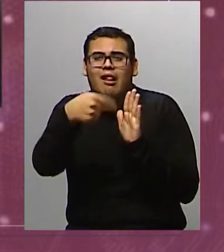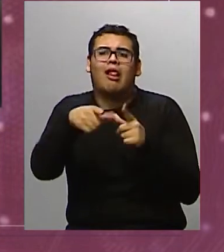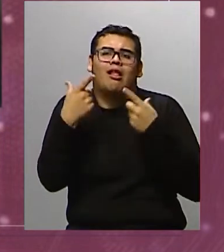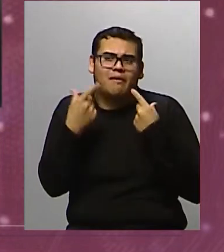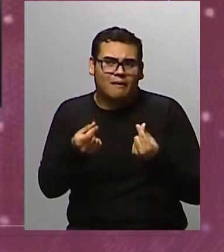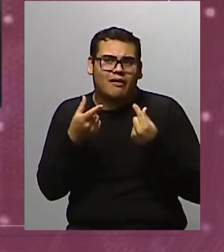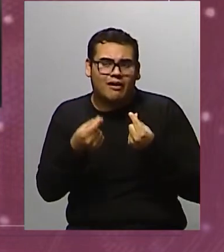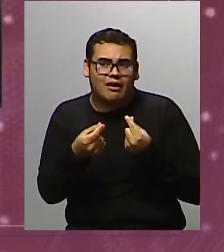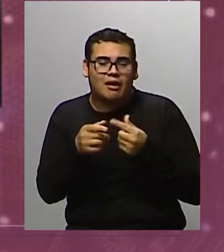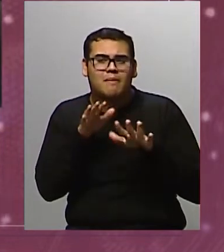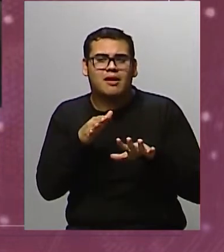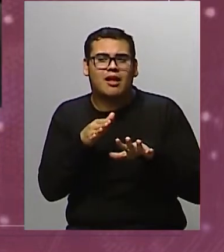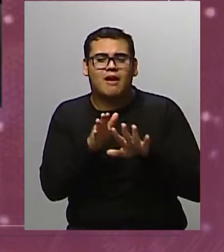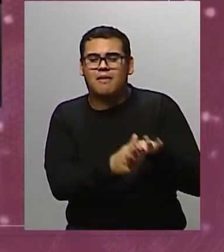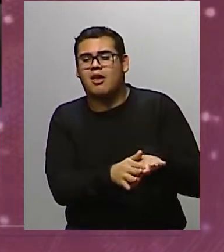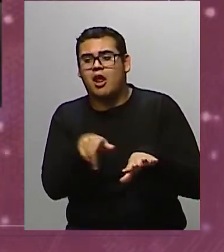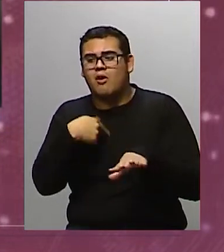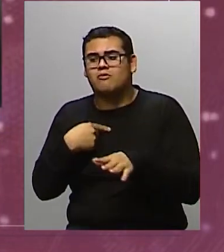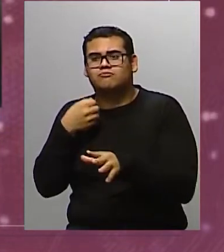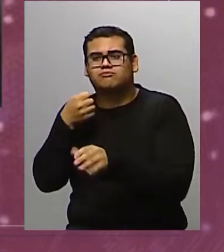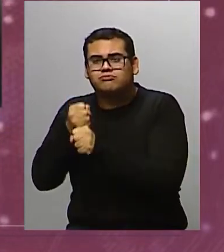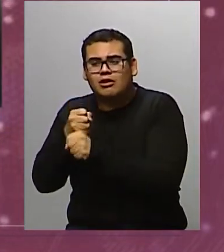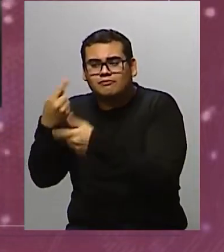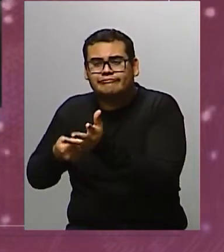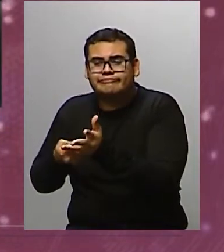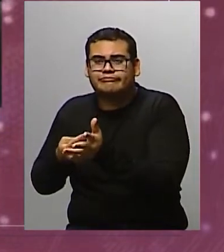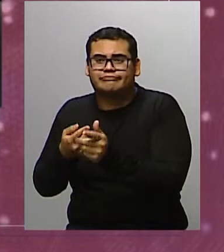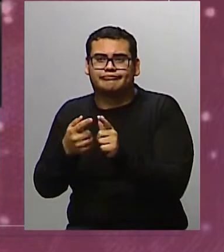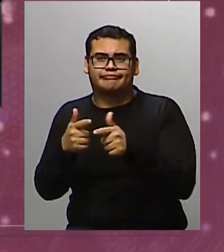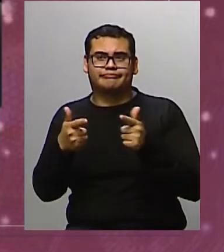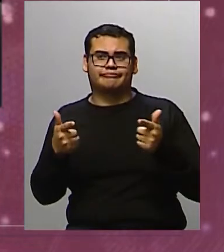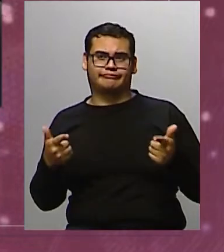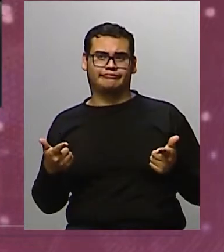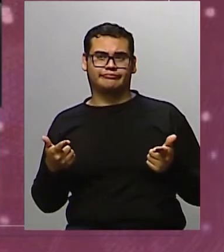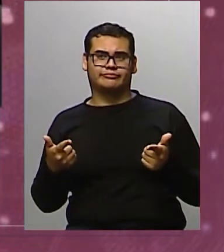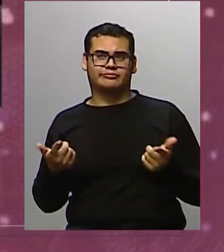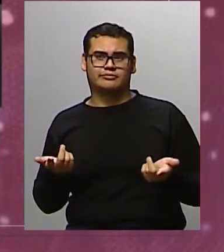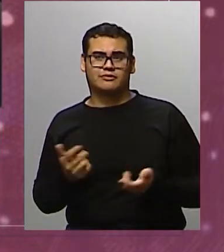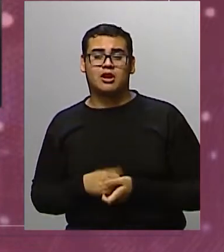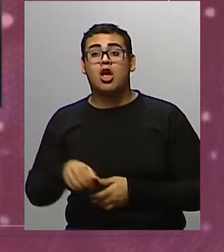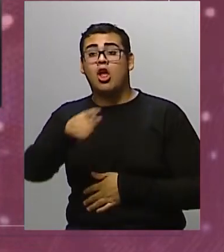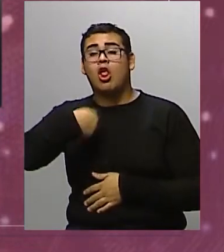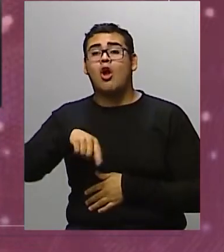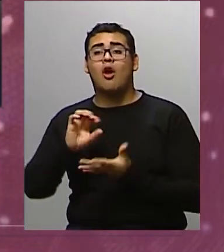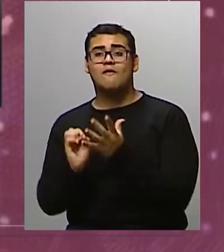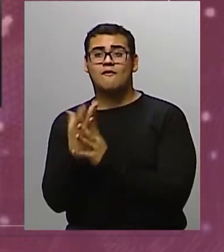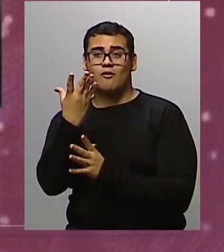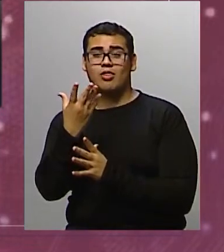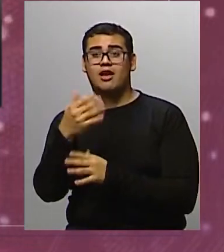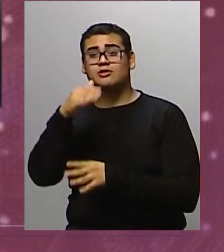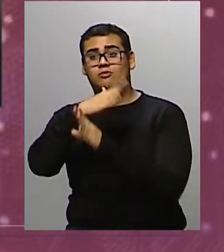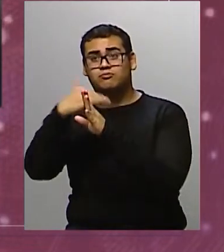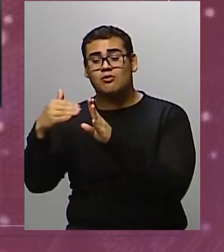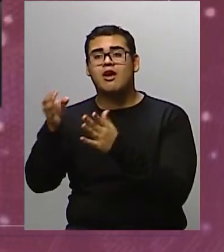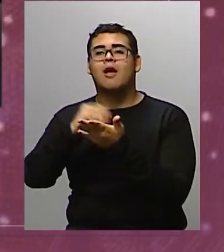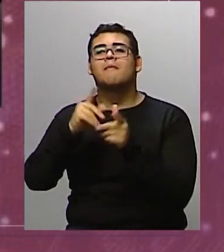decimos, pero no accionamos sobre eso. Es decir, ha sido muy poca la acción que hemos hecho nosotros de Fundación Humedales, gracias a distintos